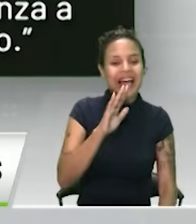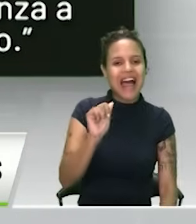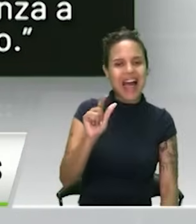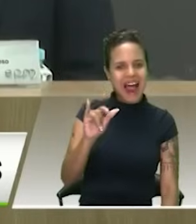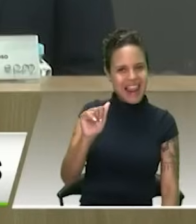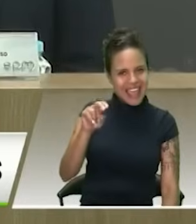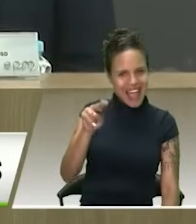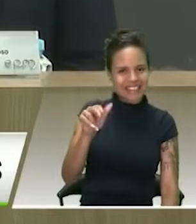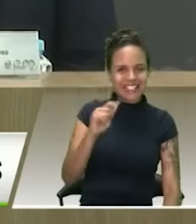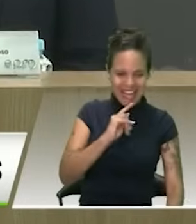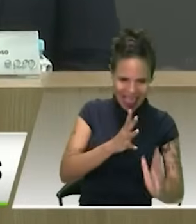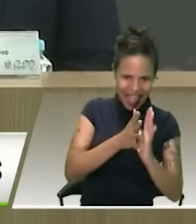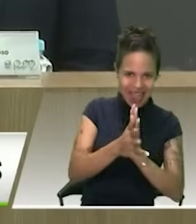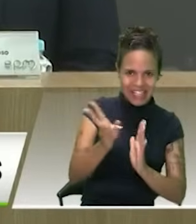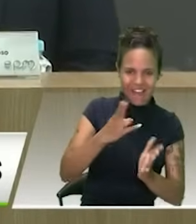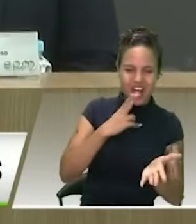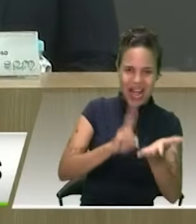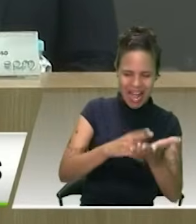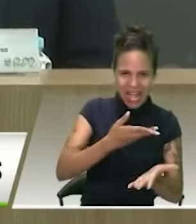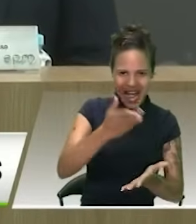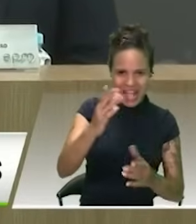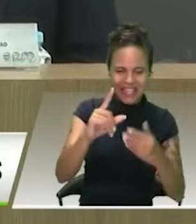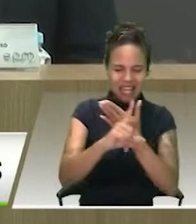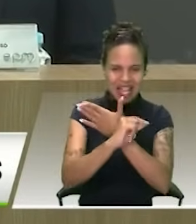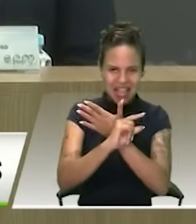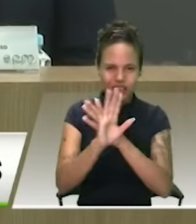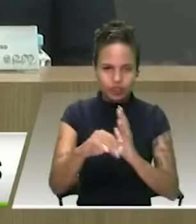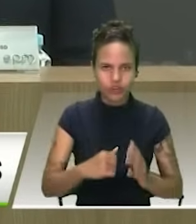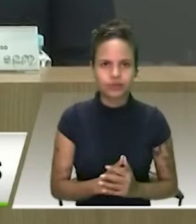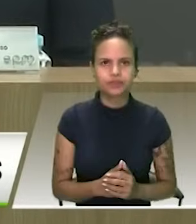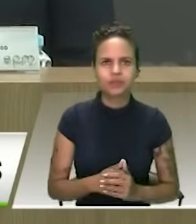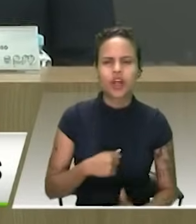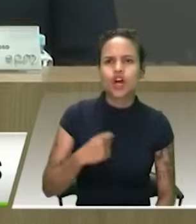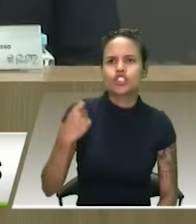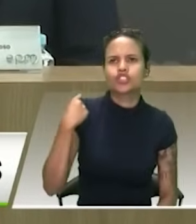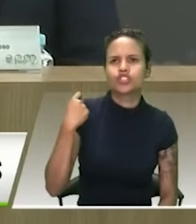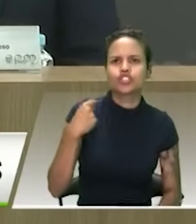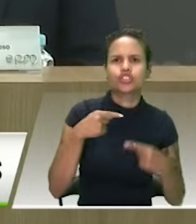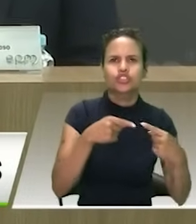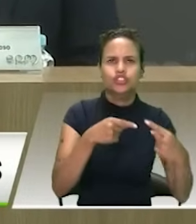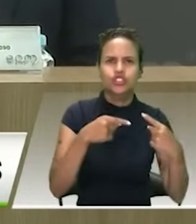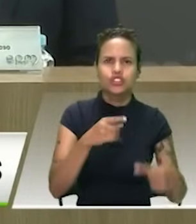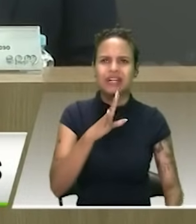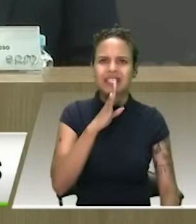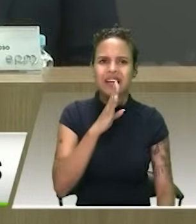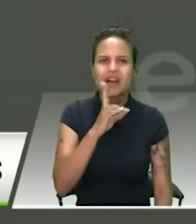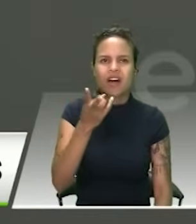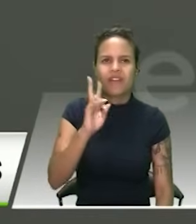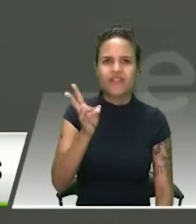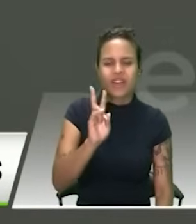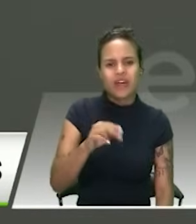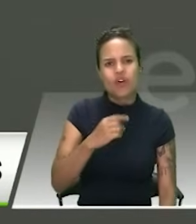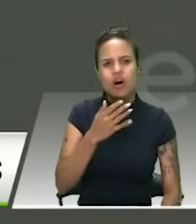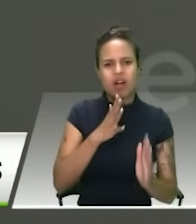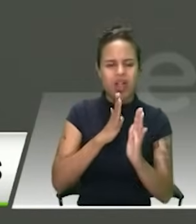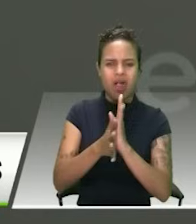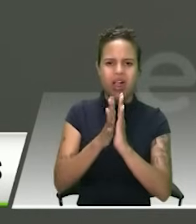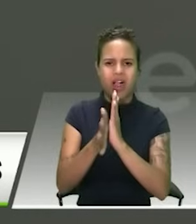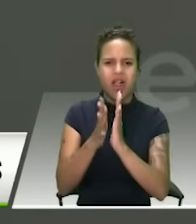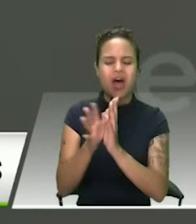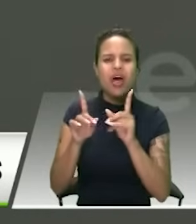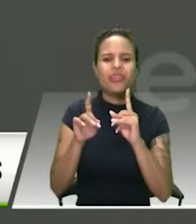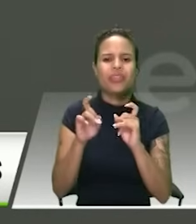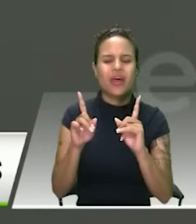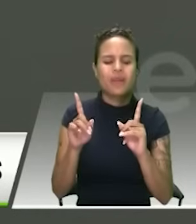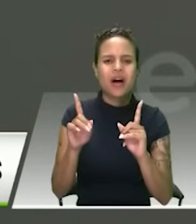comunicado. Una de sus más recientes polémicas la generaron sus comentarios derivados de todo lo que ha ocurrido alrededor de las